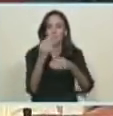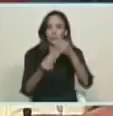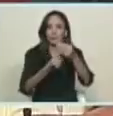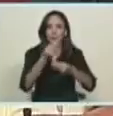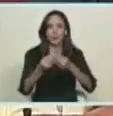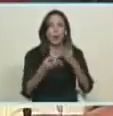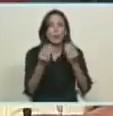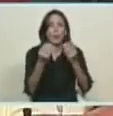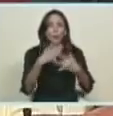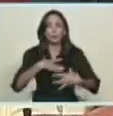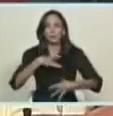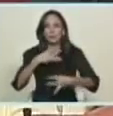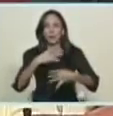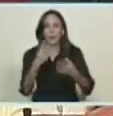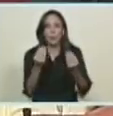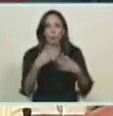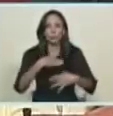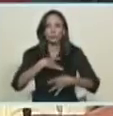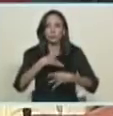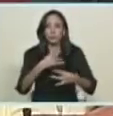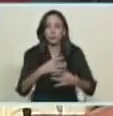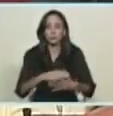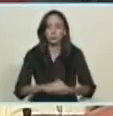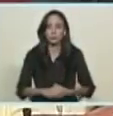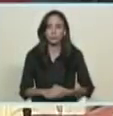Era de mucho interés.